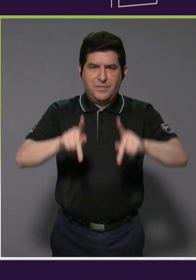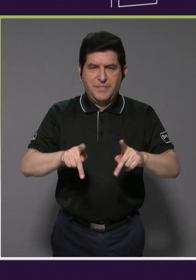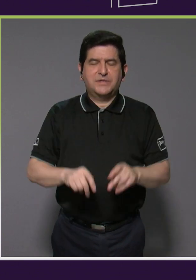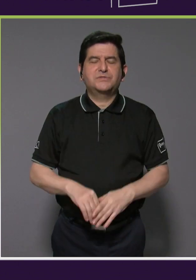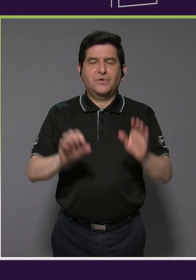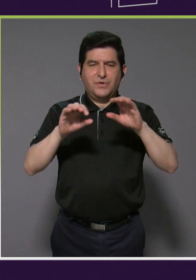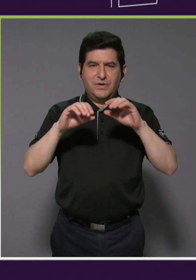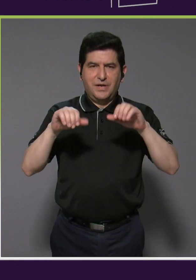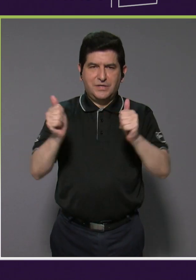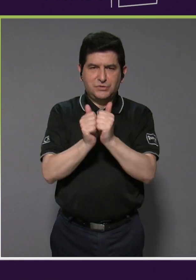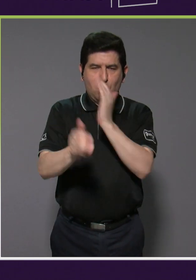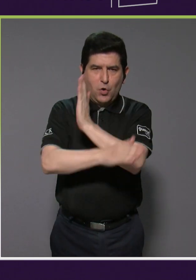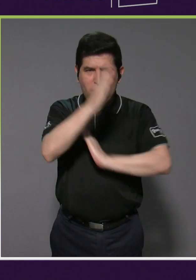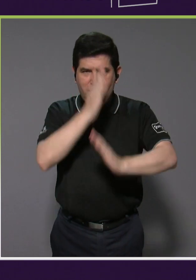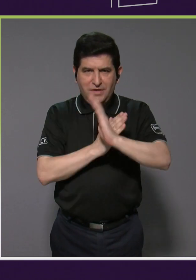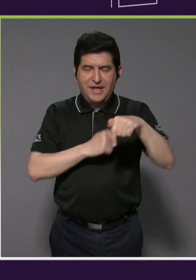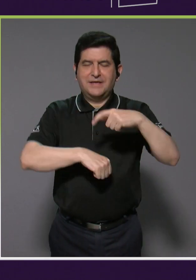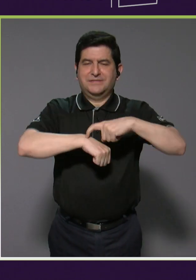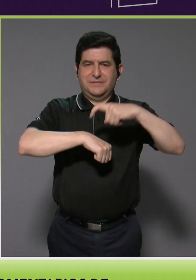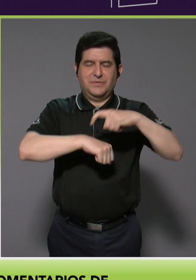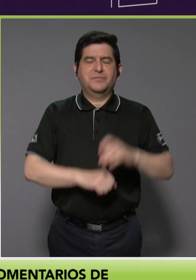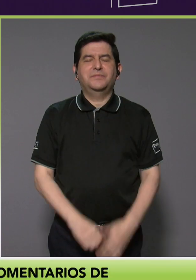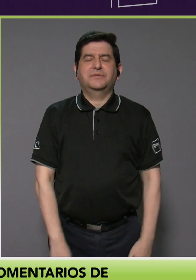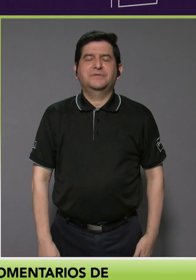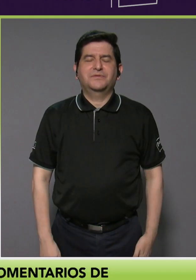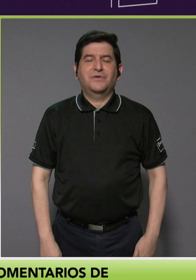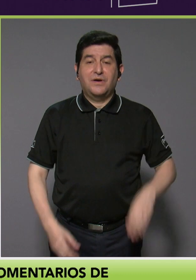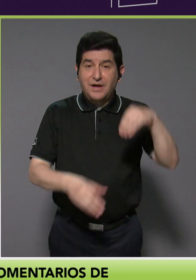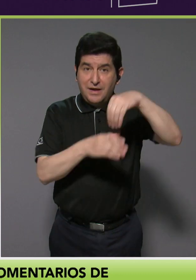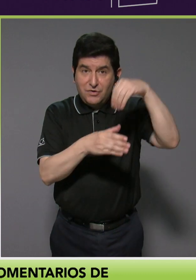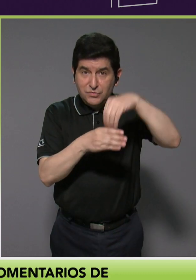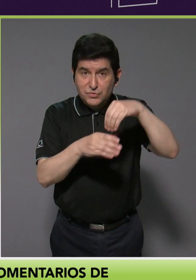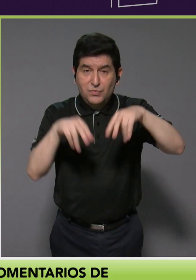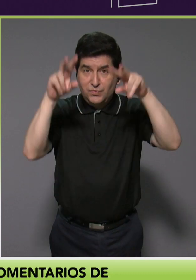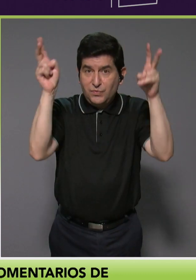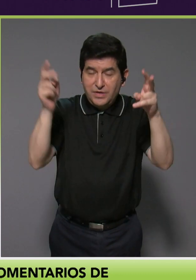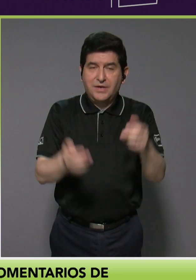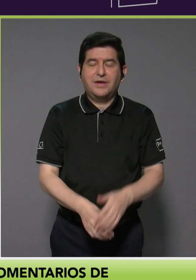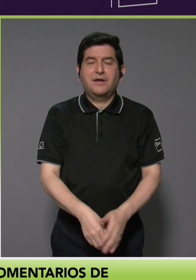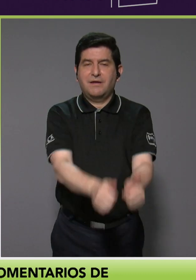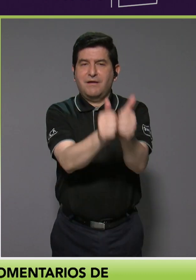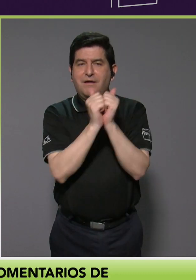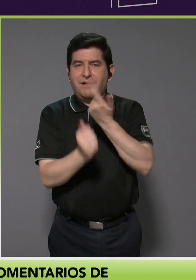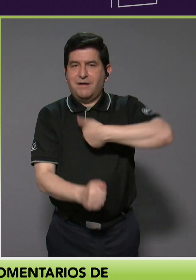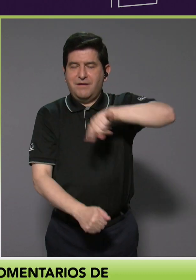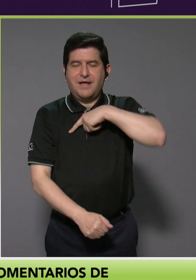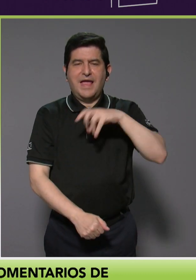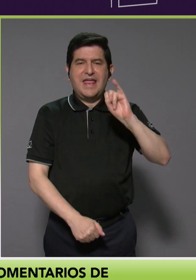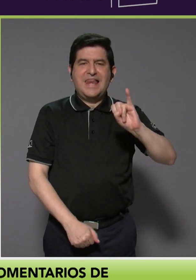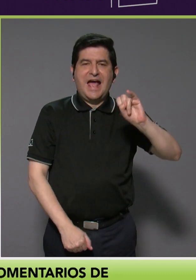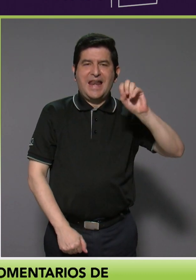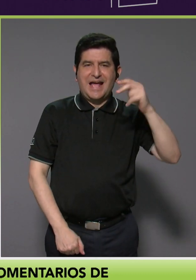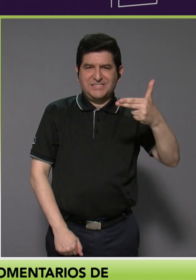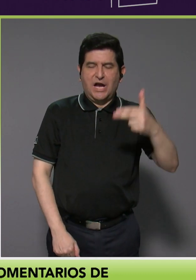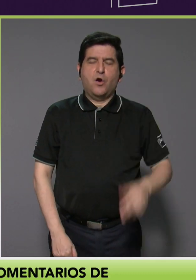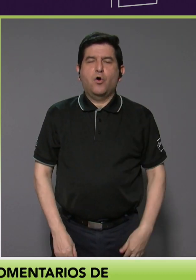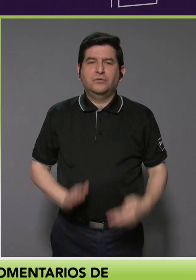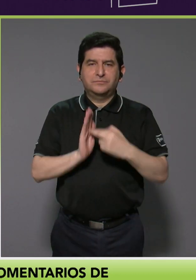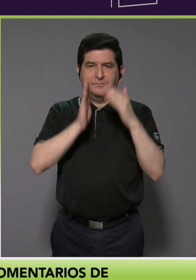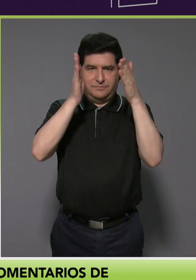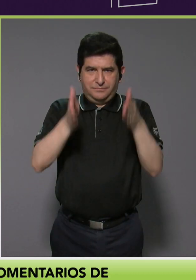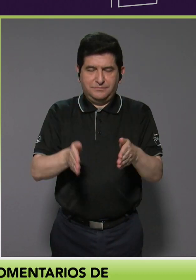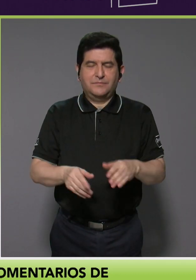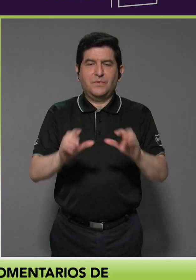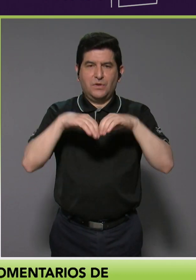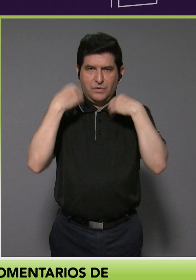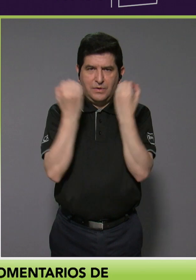organizaciones de personas con discapacidad al día de hoy. Y para aportar sobre este tema nos acompañan acá en el estudio Iliana Chacón, quien es representante